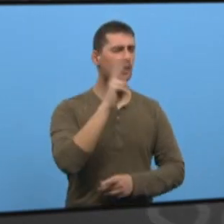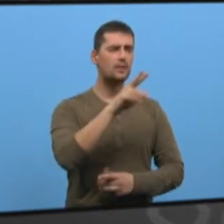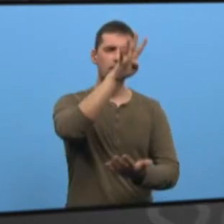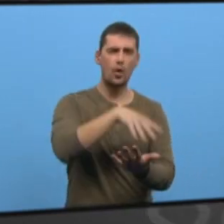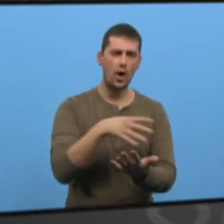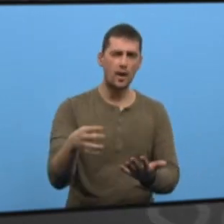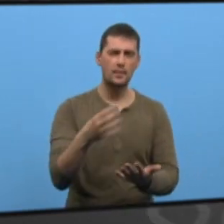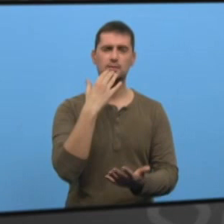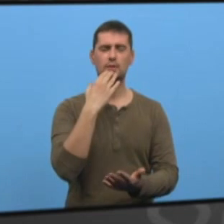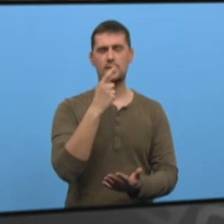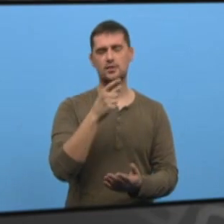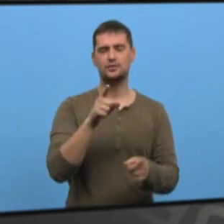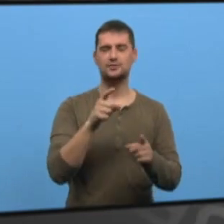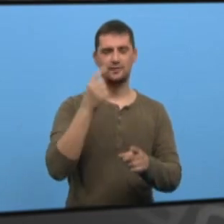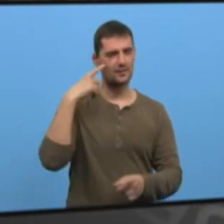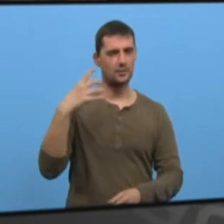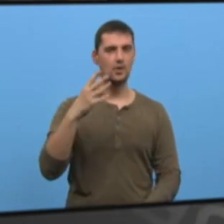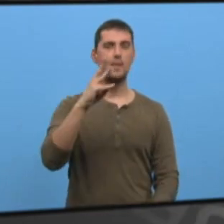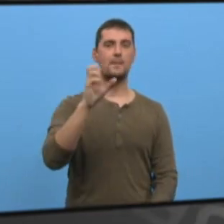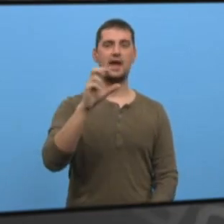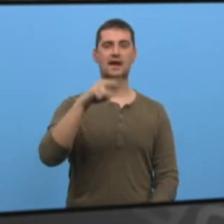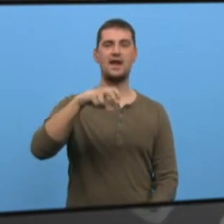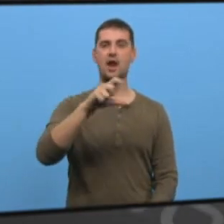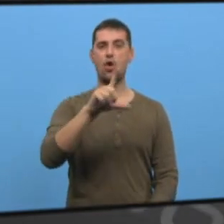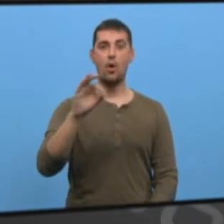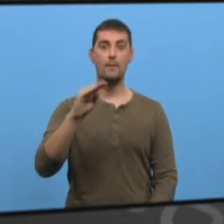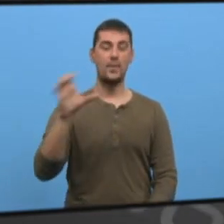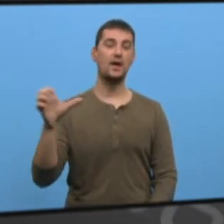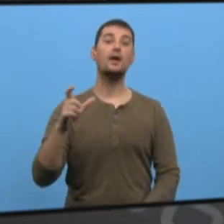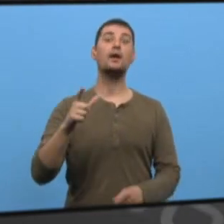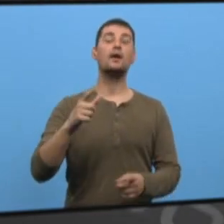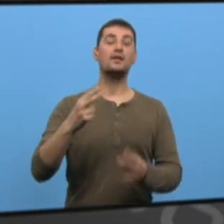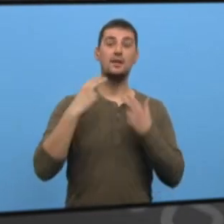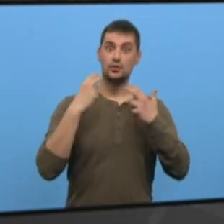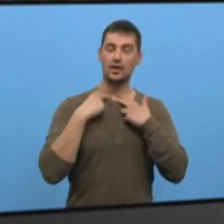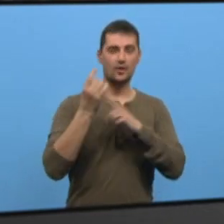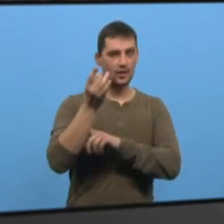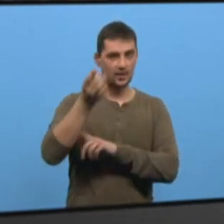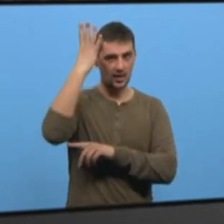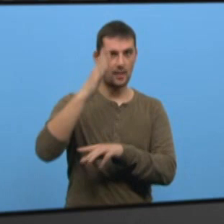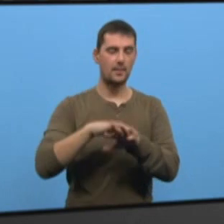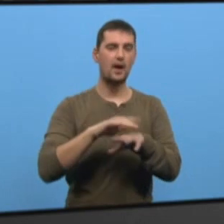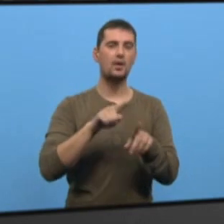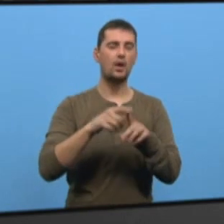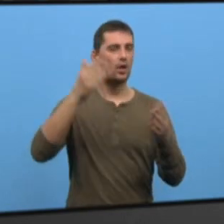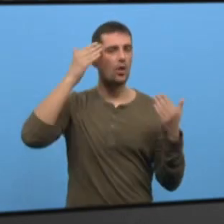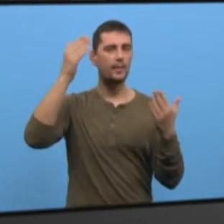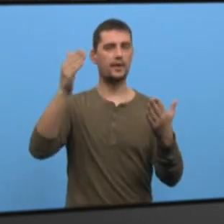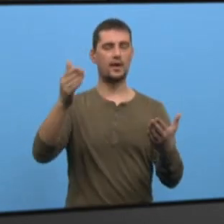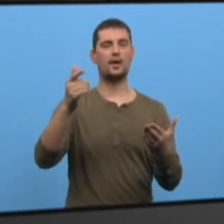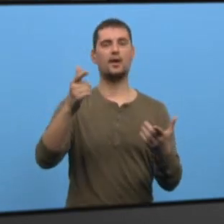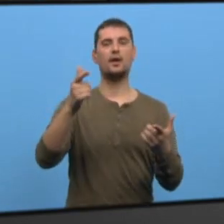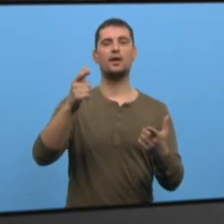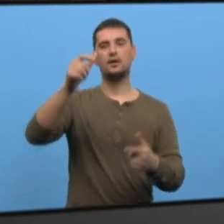obra como Penélope una das iniciativas diseñadas deputación 2014 para reivindicar a figura poeta